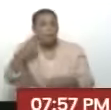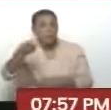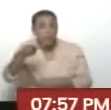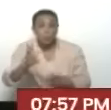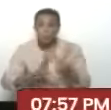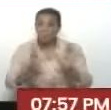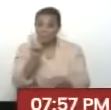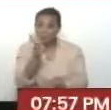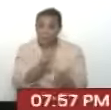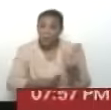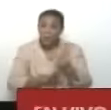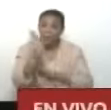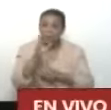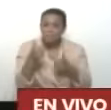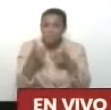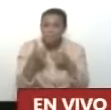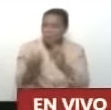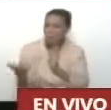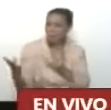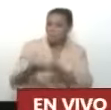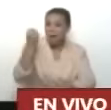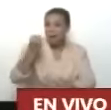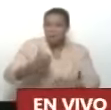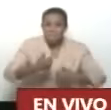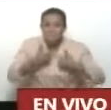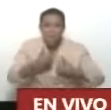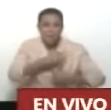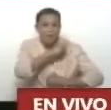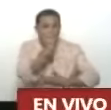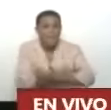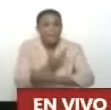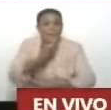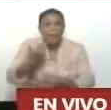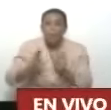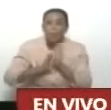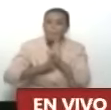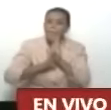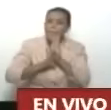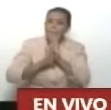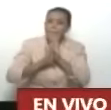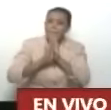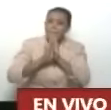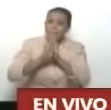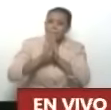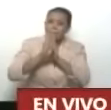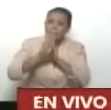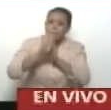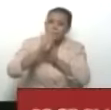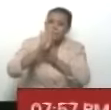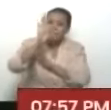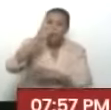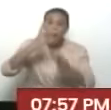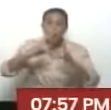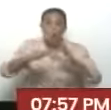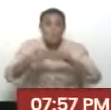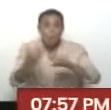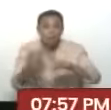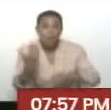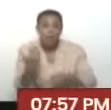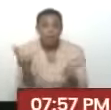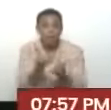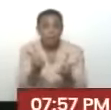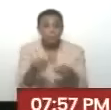economía venezolana siga recuperándose, siga creciendo y vayamos avanzando en la construcción de un nuevo modelo